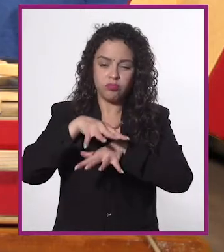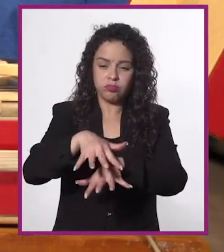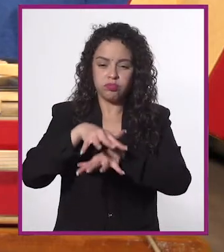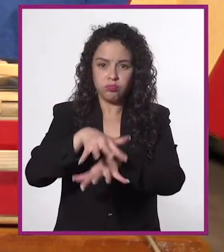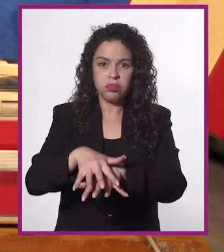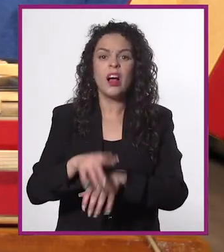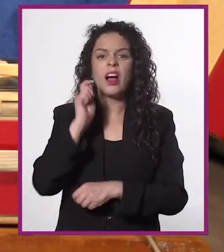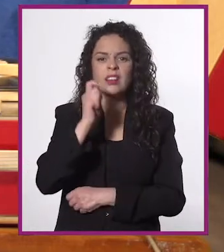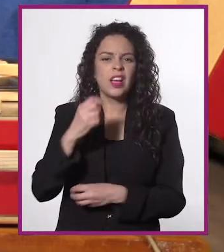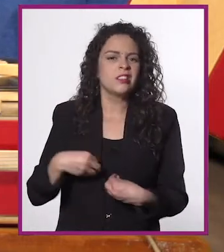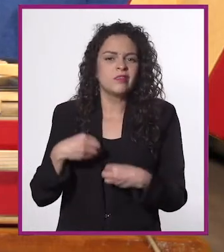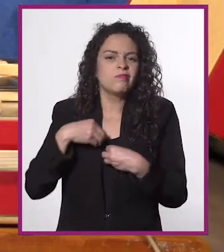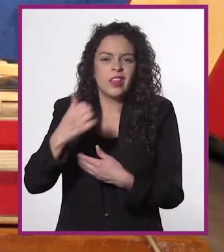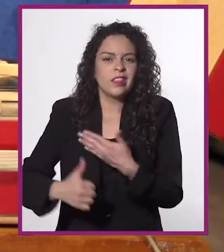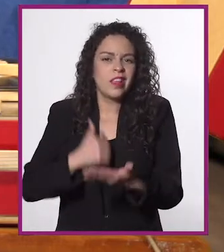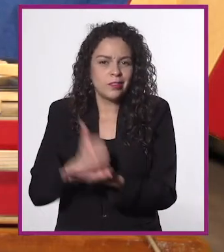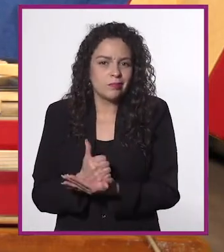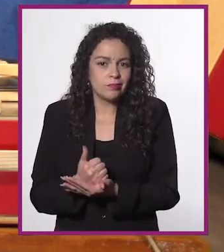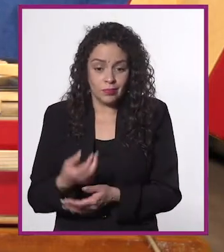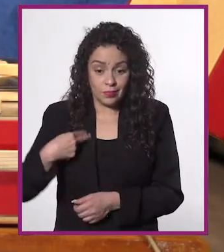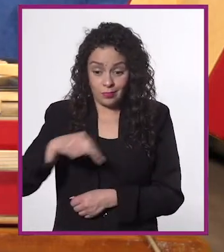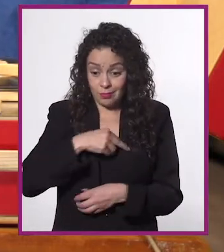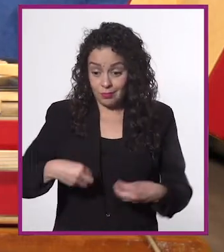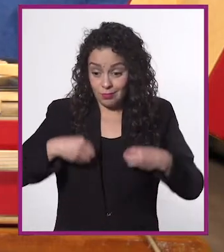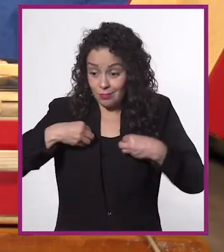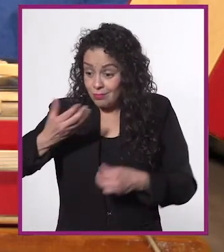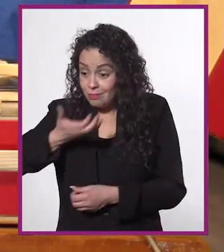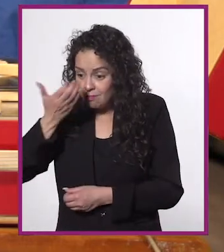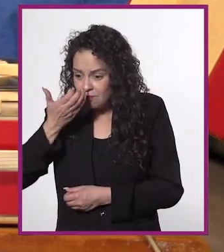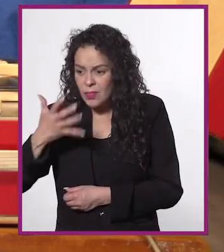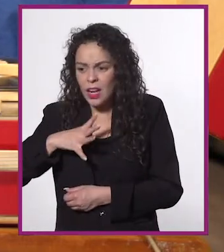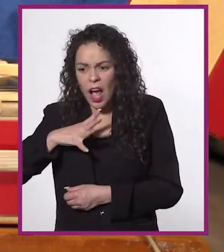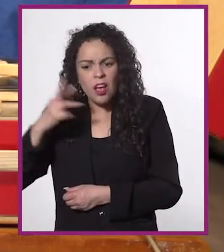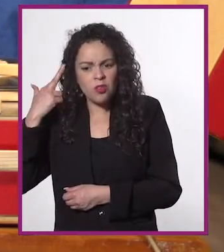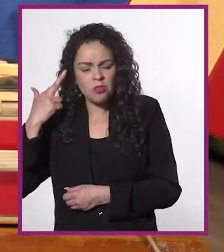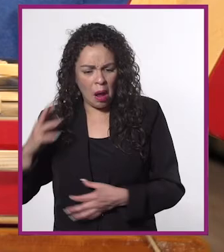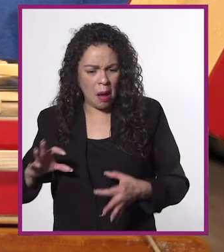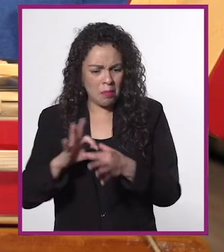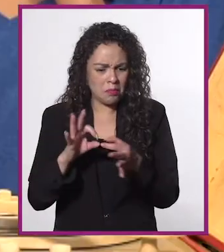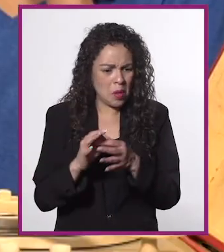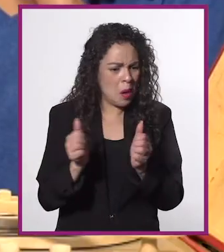nuestra vida cotidiana hay ruidos que forman parte de nuestro entorno y que muchas veces